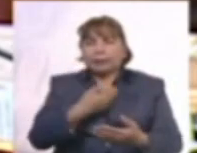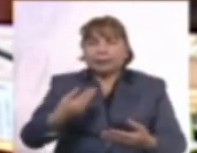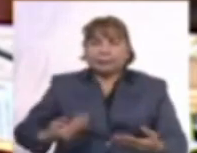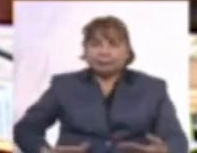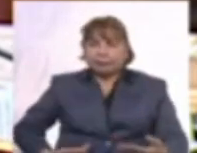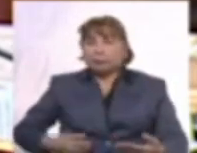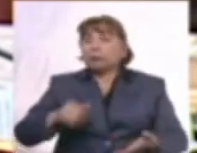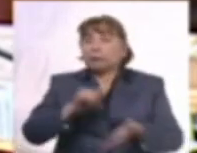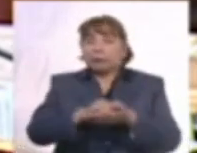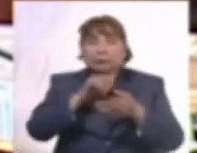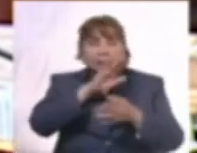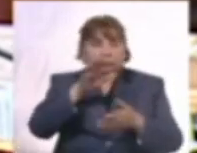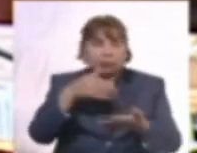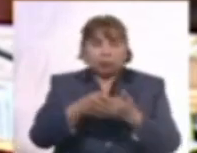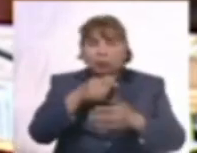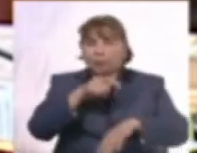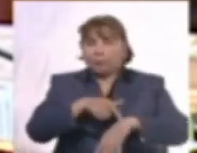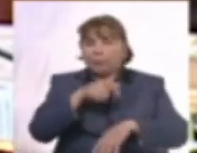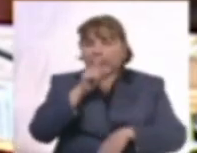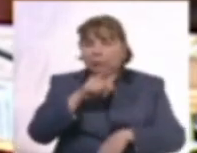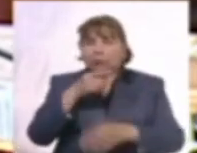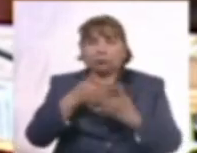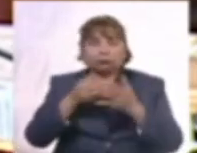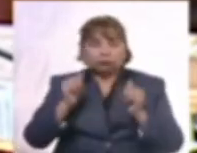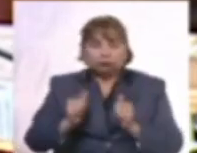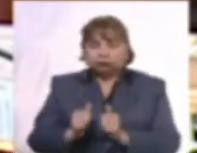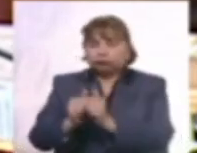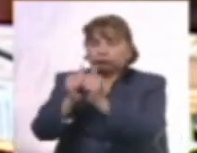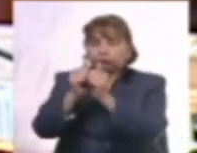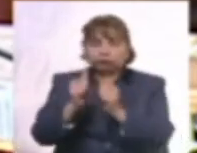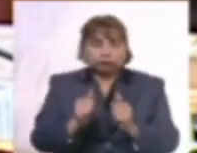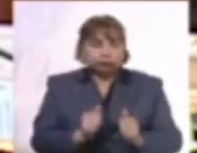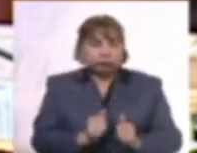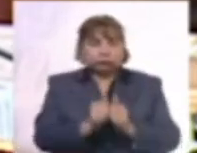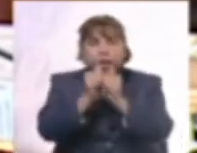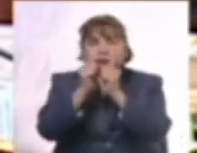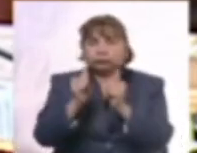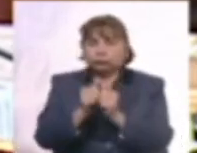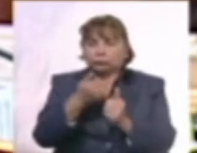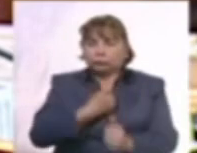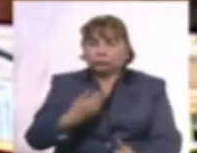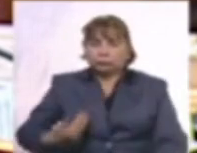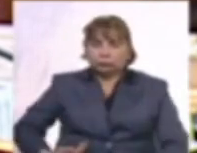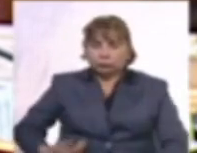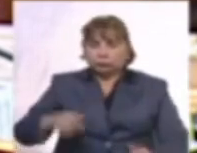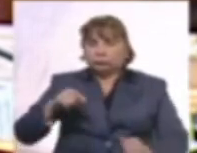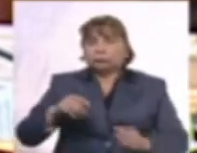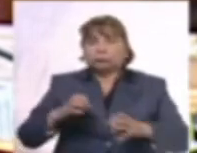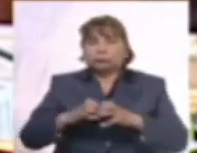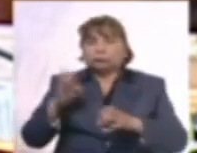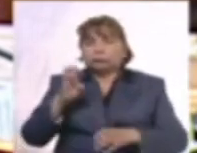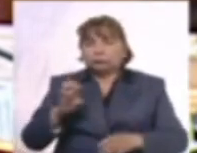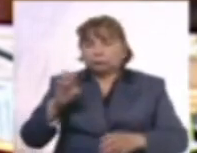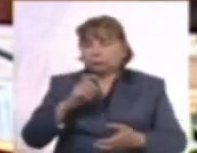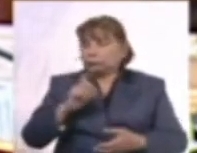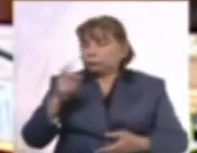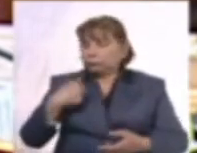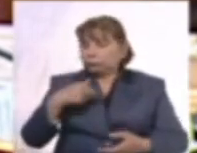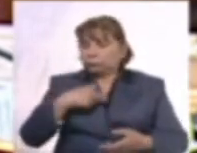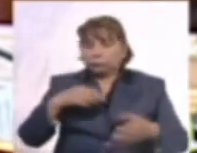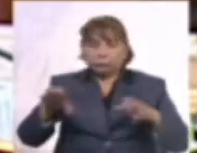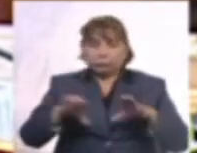República, que en todo momento acompañó durante el gobierno de transición y emergencia